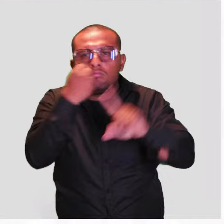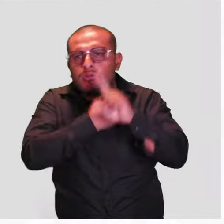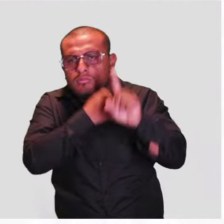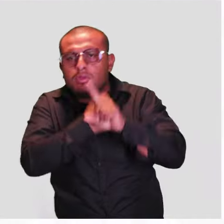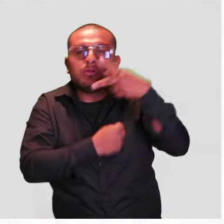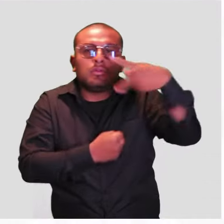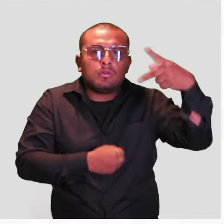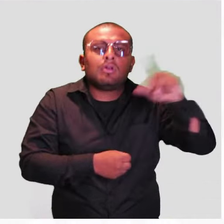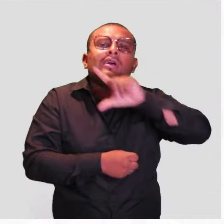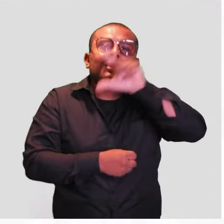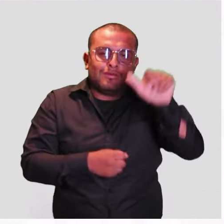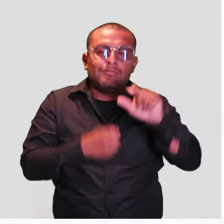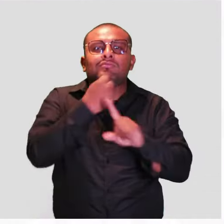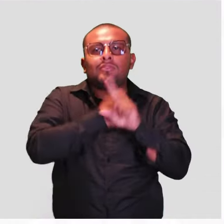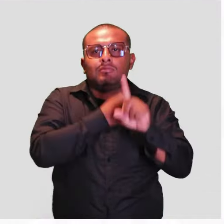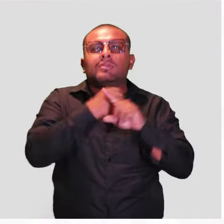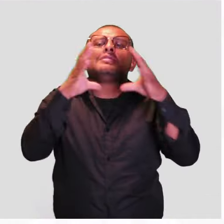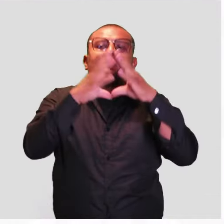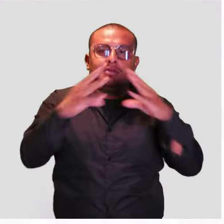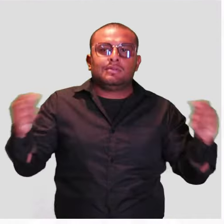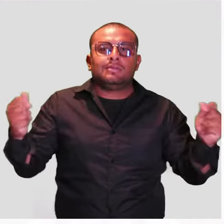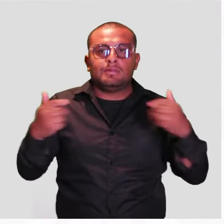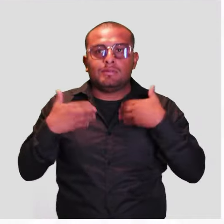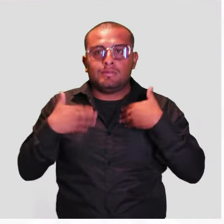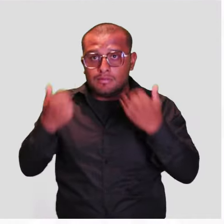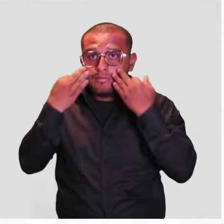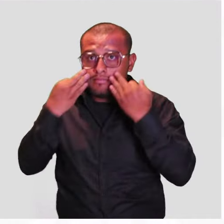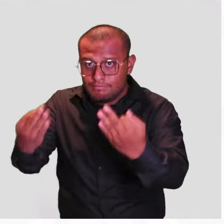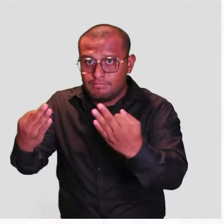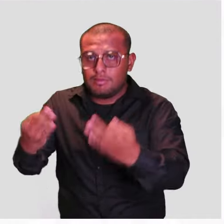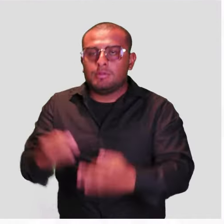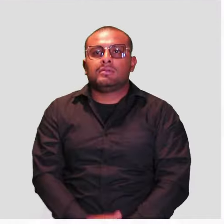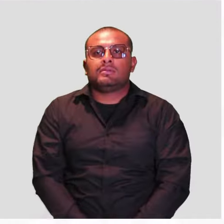resultados. Y la participación ciudadana será el...